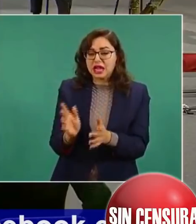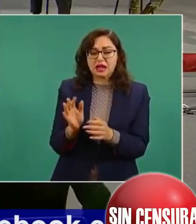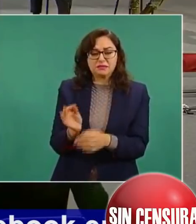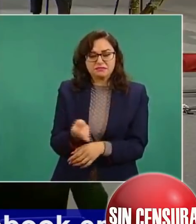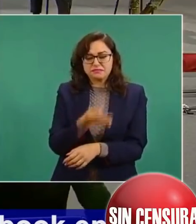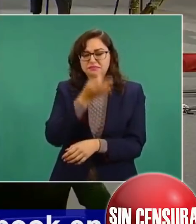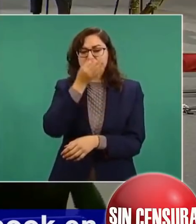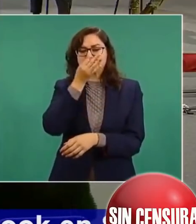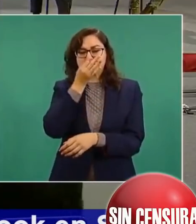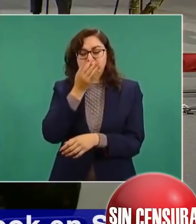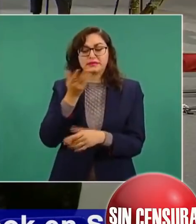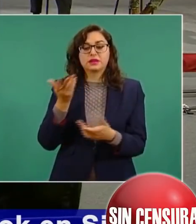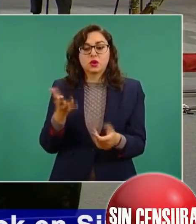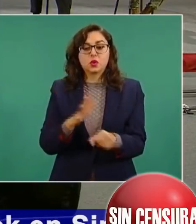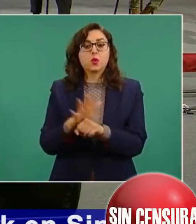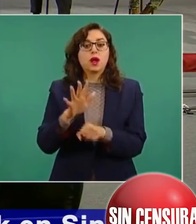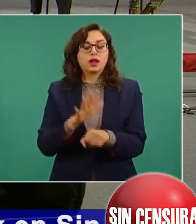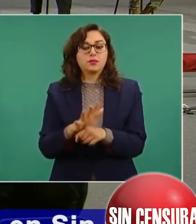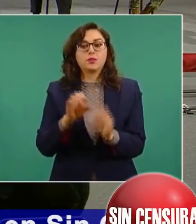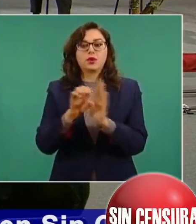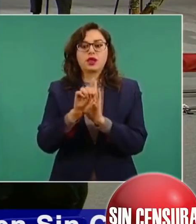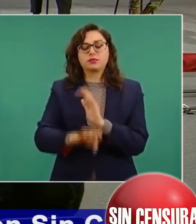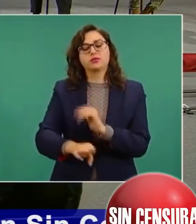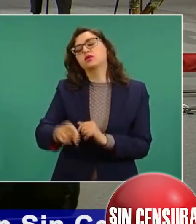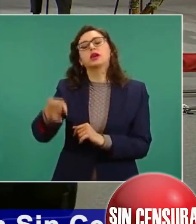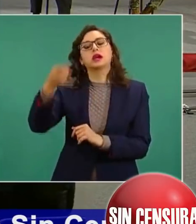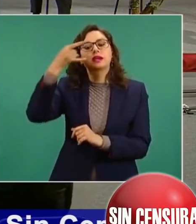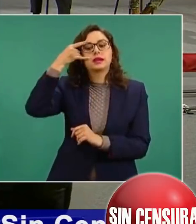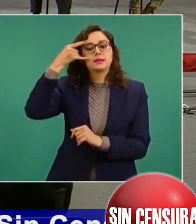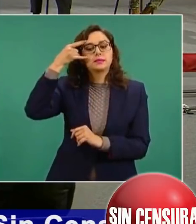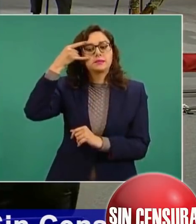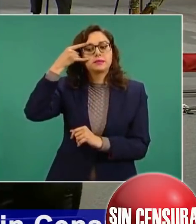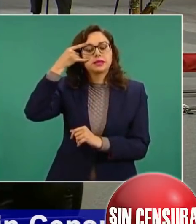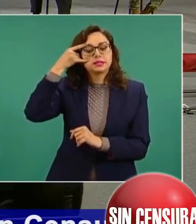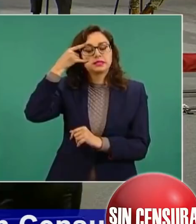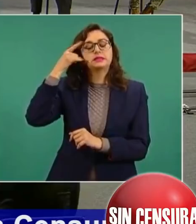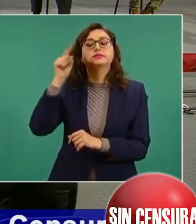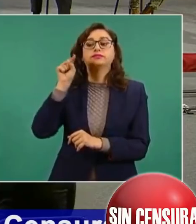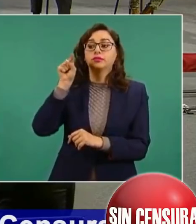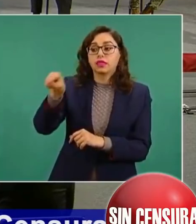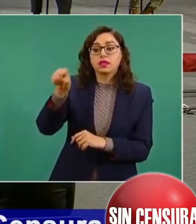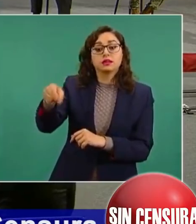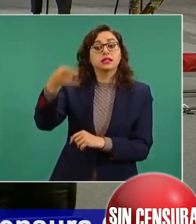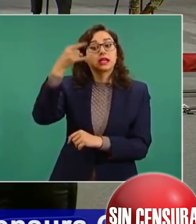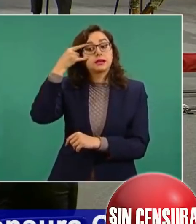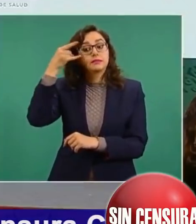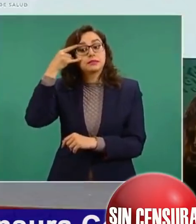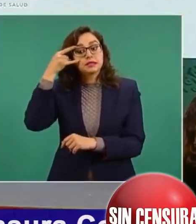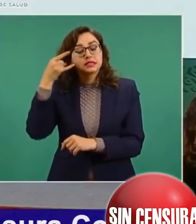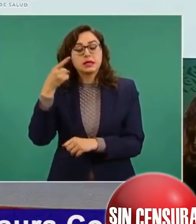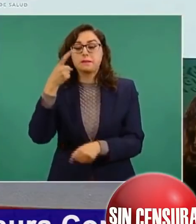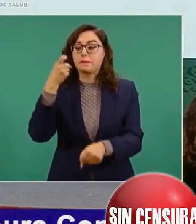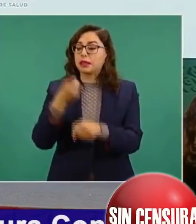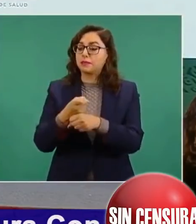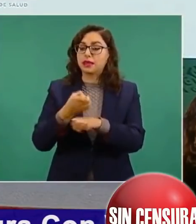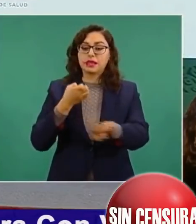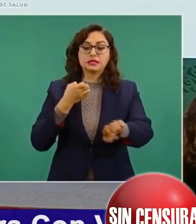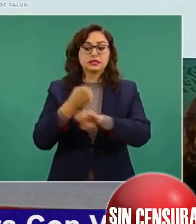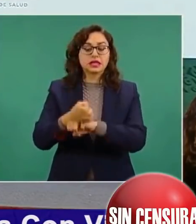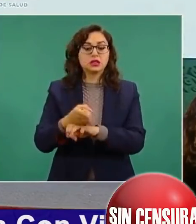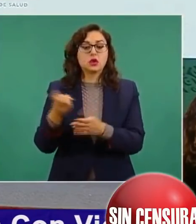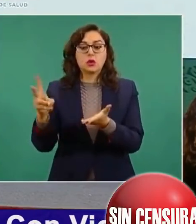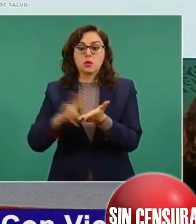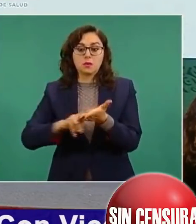también mencionado, es el estado de Campeche. Campeche fue el primer estado que alcanzó el semáforo verde, nunca ha